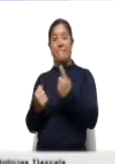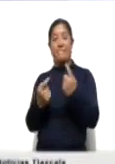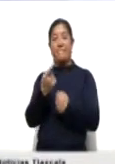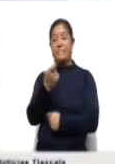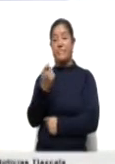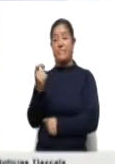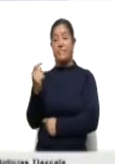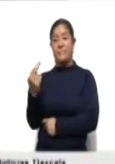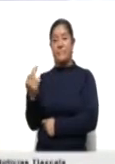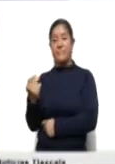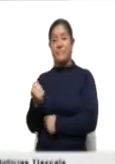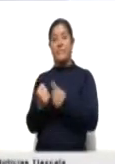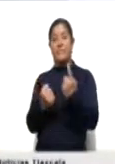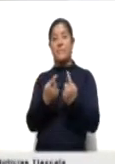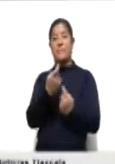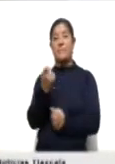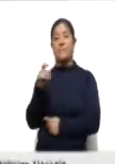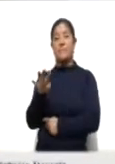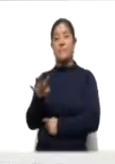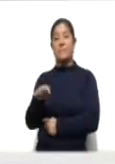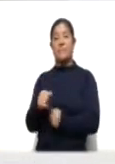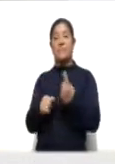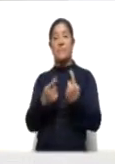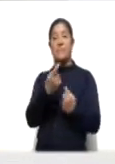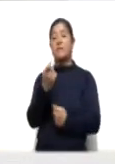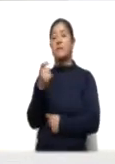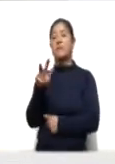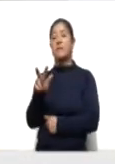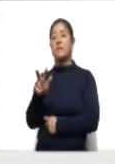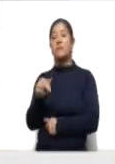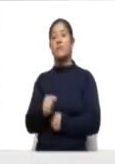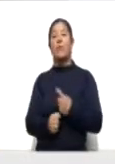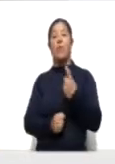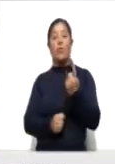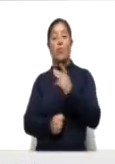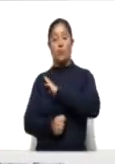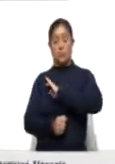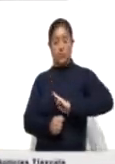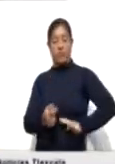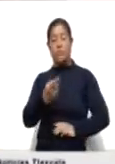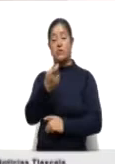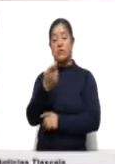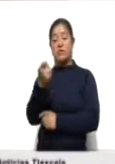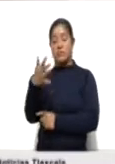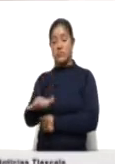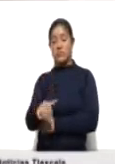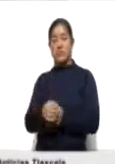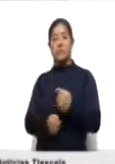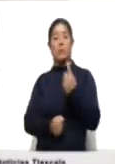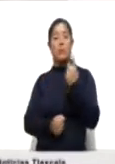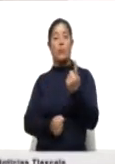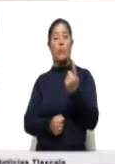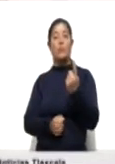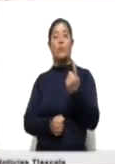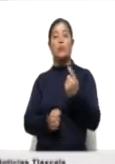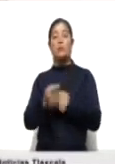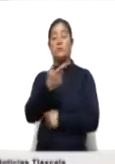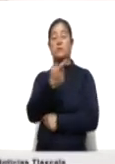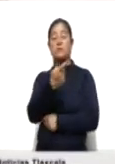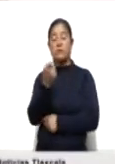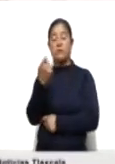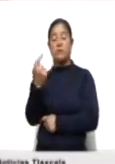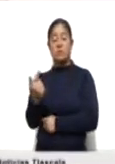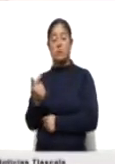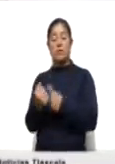Nanacamilpa 125, Ayometla 119, Terrenate 118, Tlanocan 110, Huiotlipan 107,